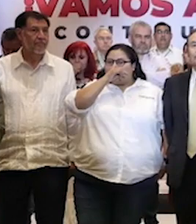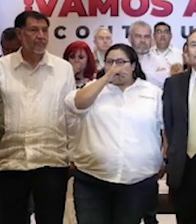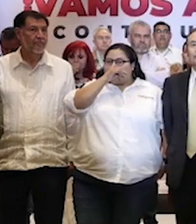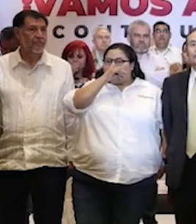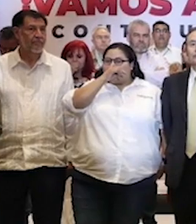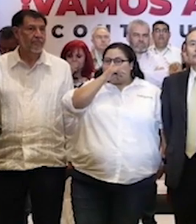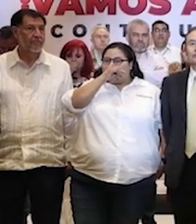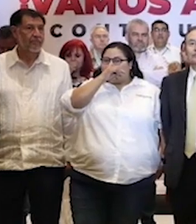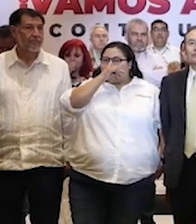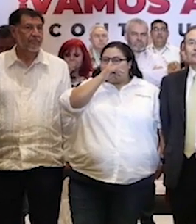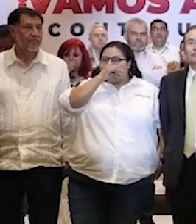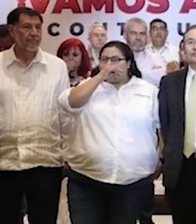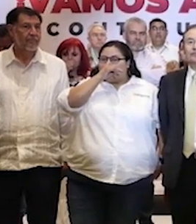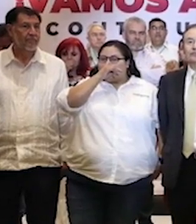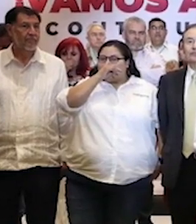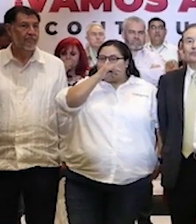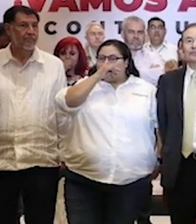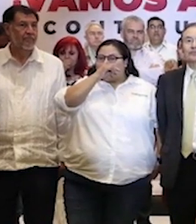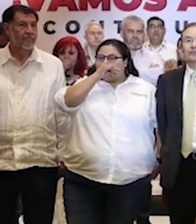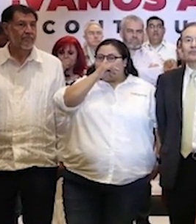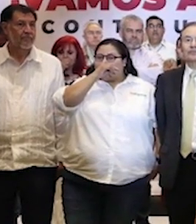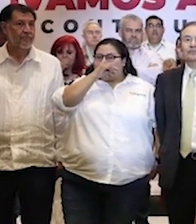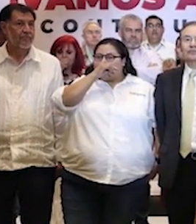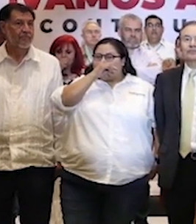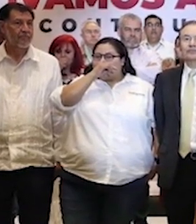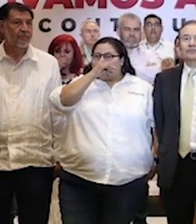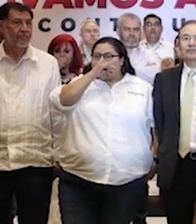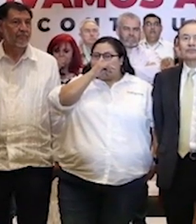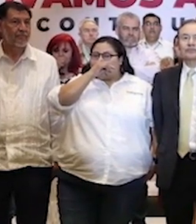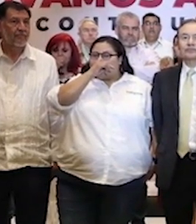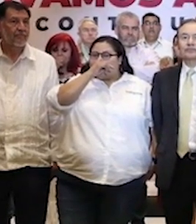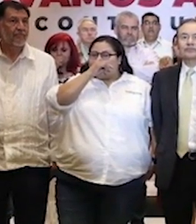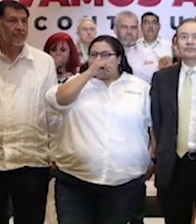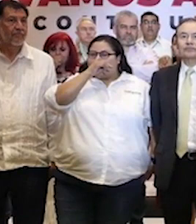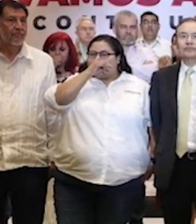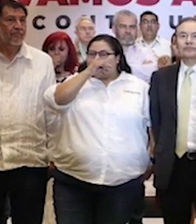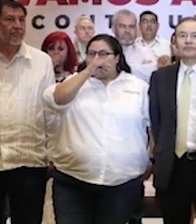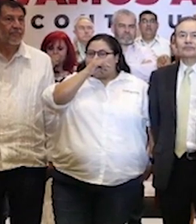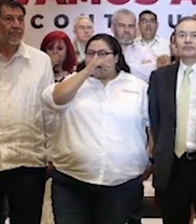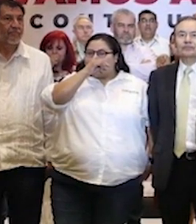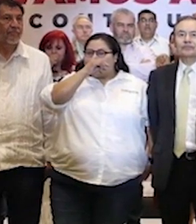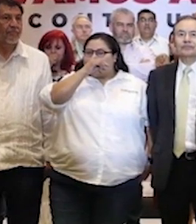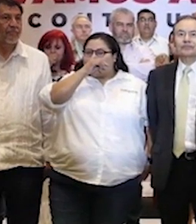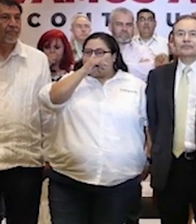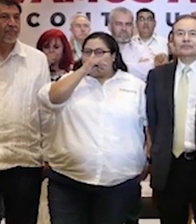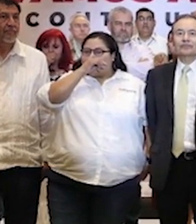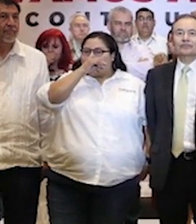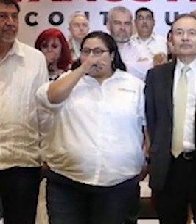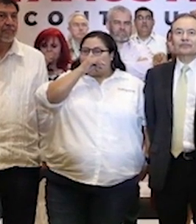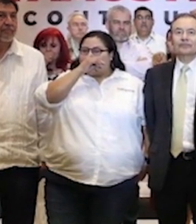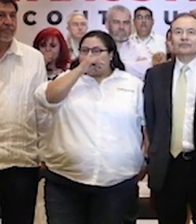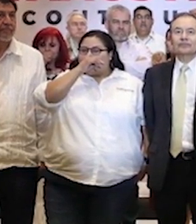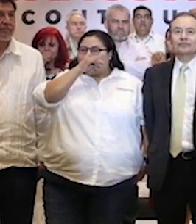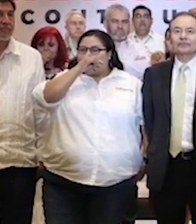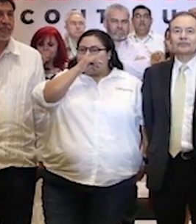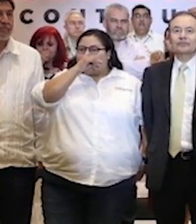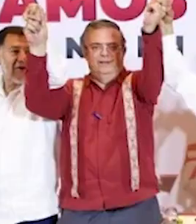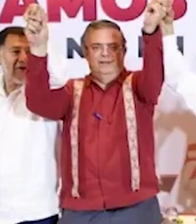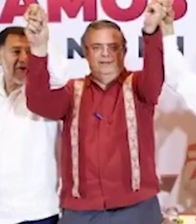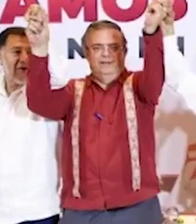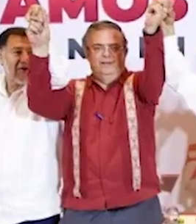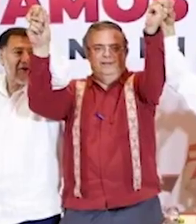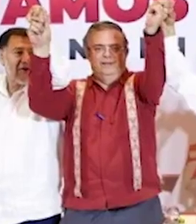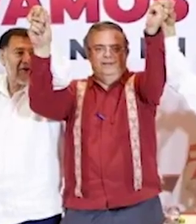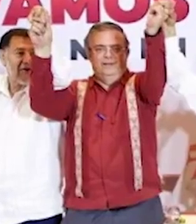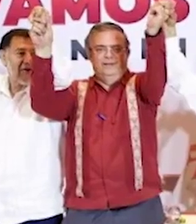Nacional. De manera unánime, el Consejo Nacional de Morena aprobó la convocatoria para la encuesta con la que se definirá al Coordinador Nacional de